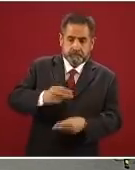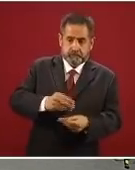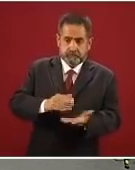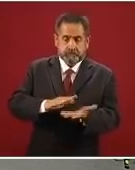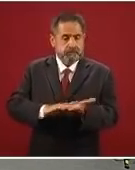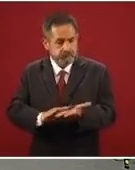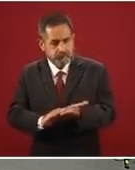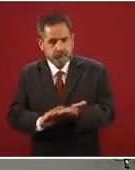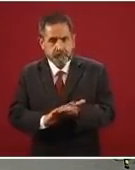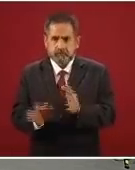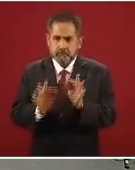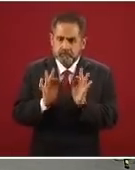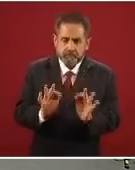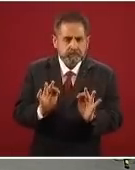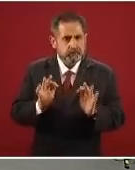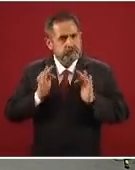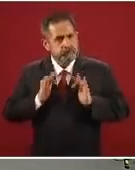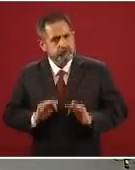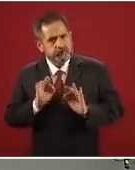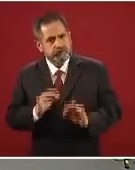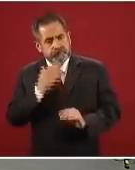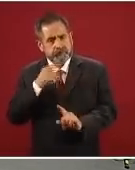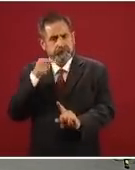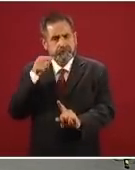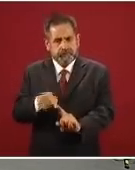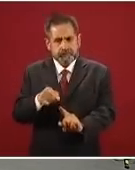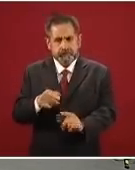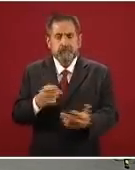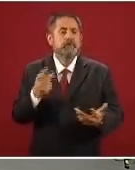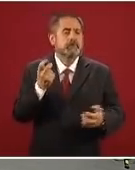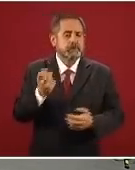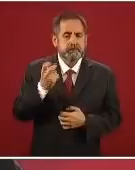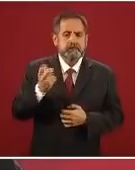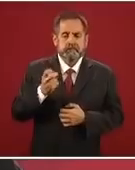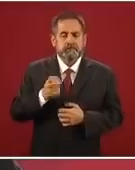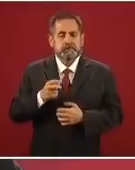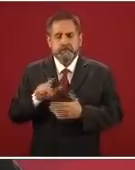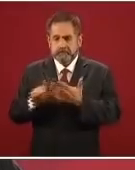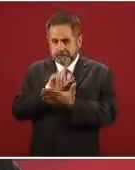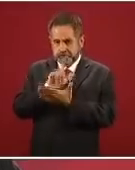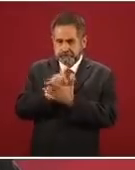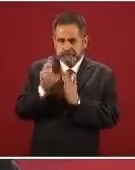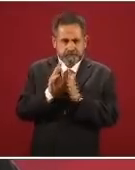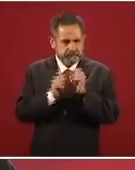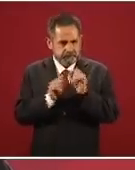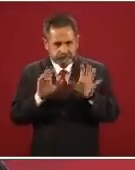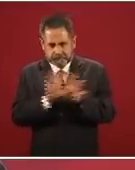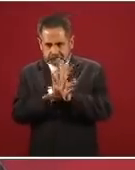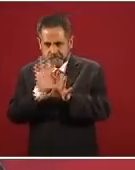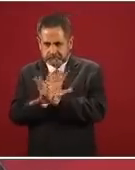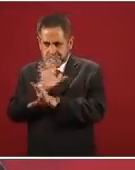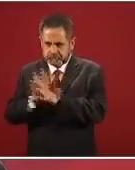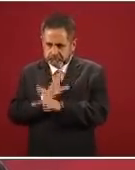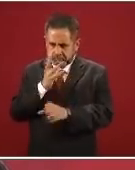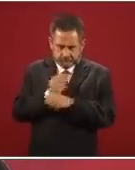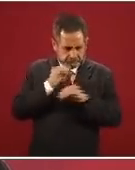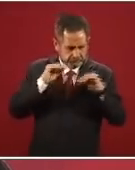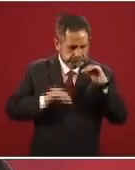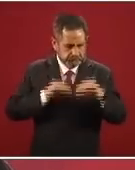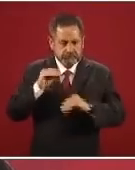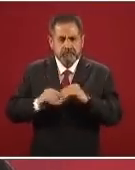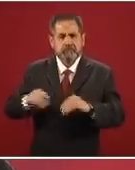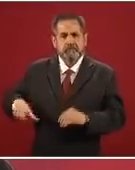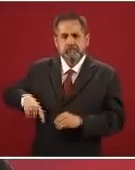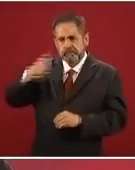las víctimas. Por eso se han dado los cambios legales que el gobierno de la República ha